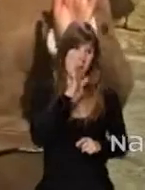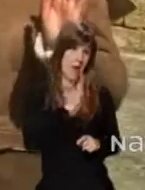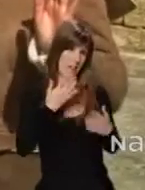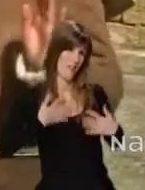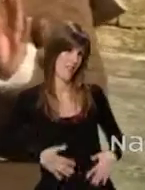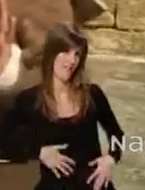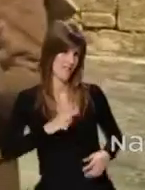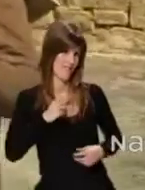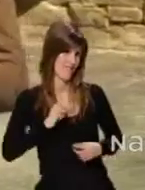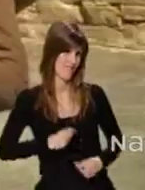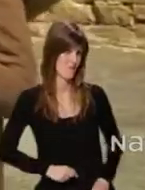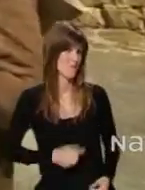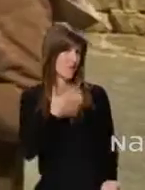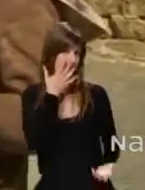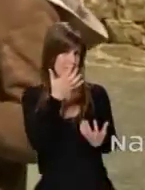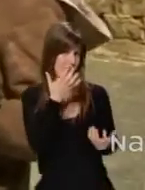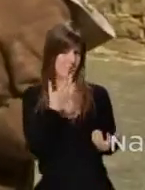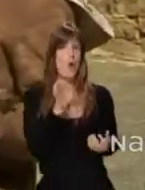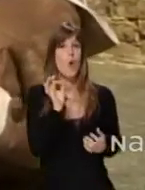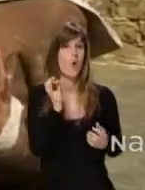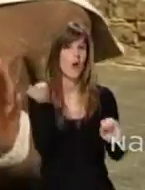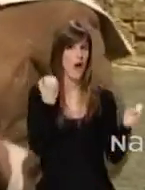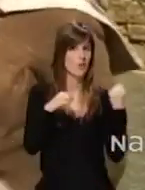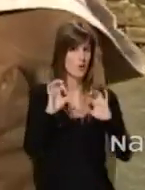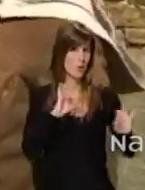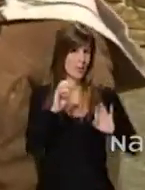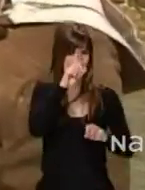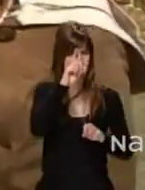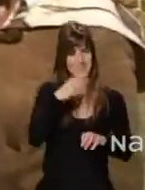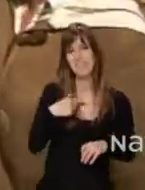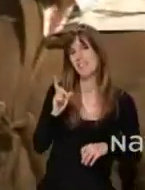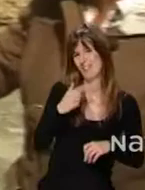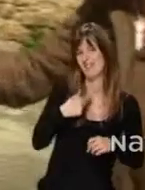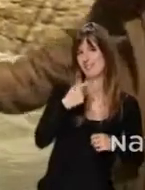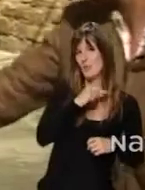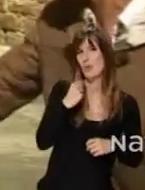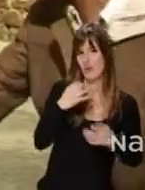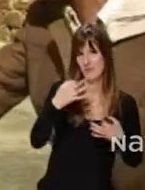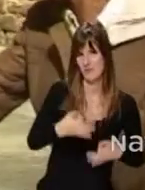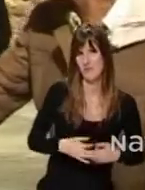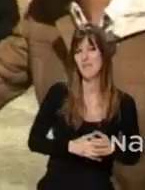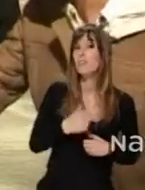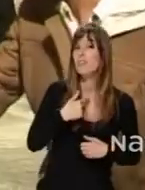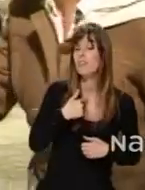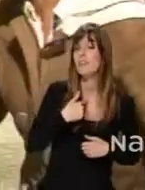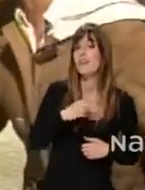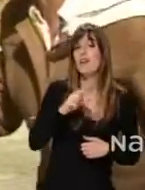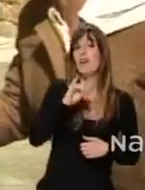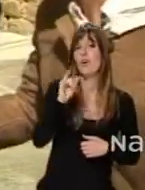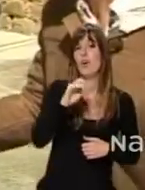sé, ¿eh? No sé si hay alguna representación teatral. Me llamo José Luis, encantado. ¿Paula? Yo soy el hermano Joseph.